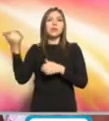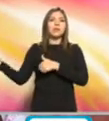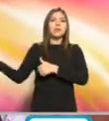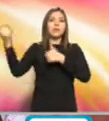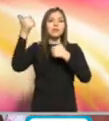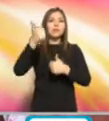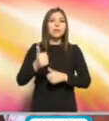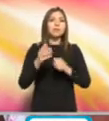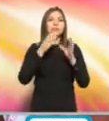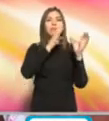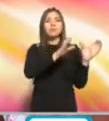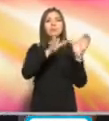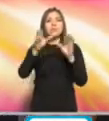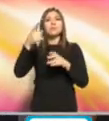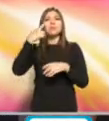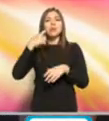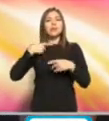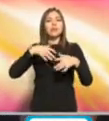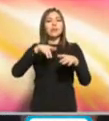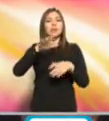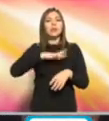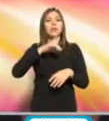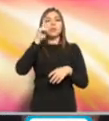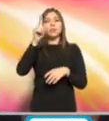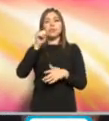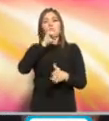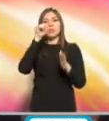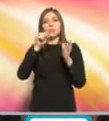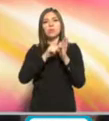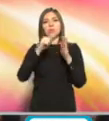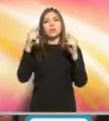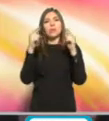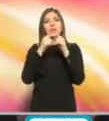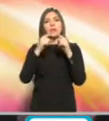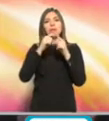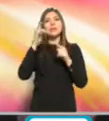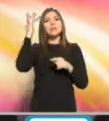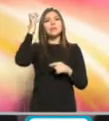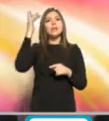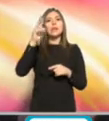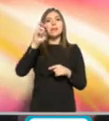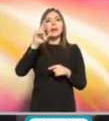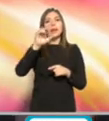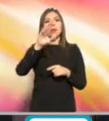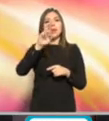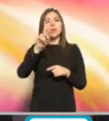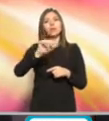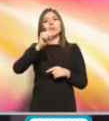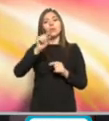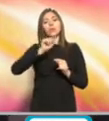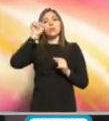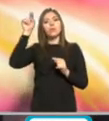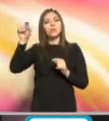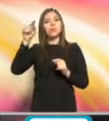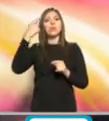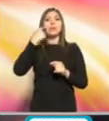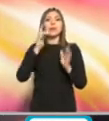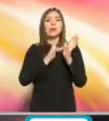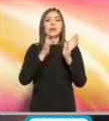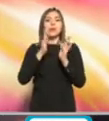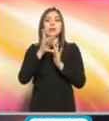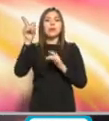representaciones religiosas. Uno de estos Cristos está en la iglesia de la Santa Veracruz y otro en la Catedral Metropolitana. Verdaderas obras de arte del siglo